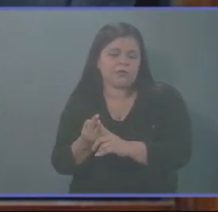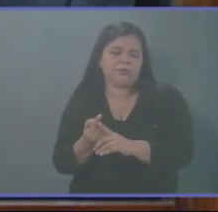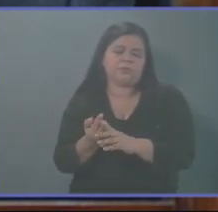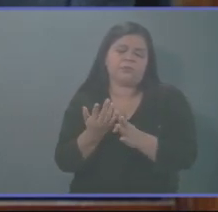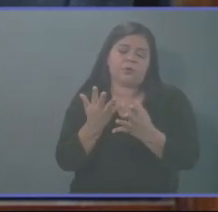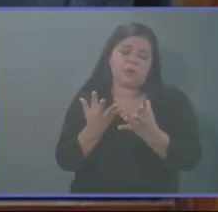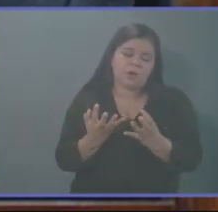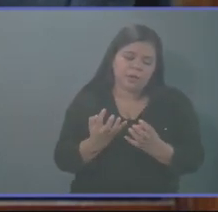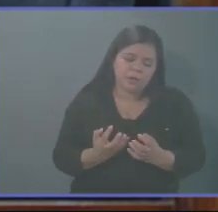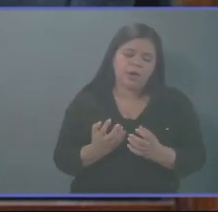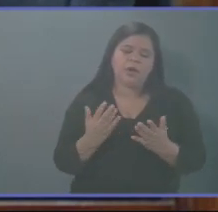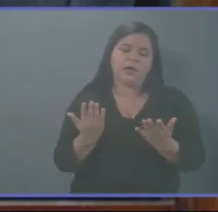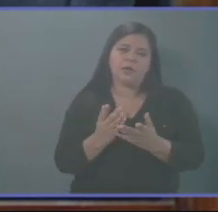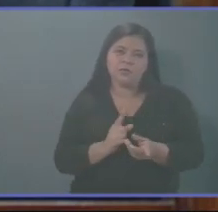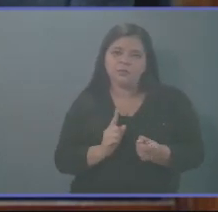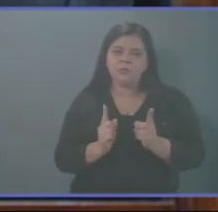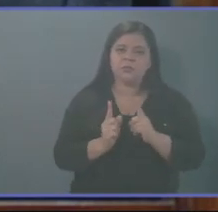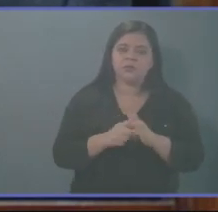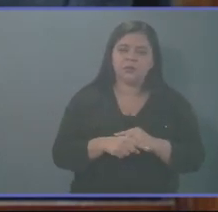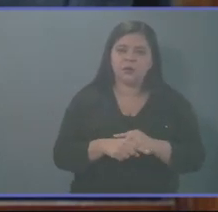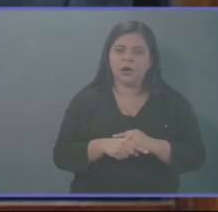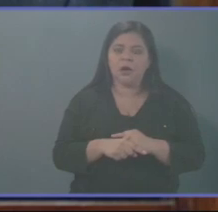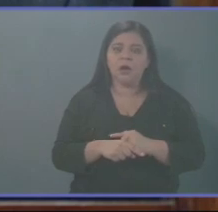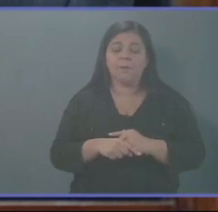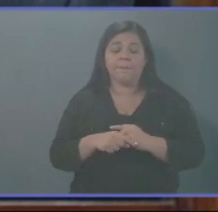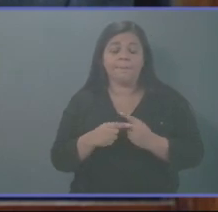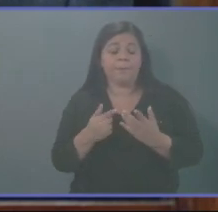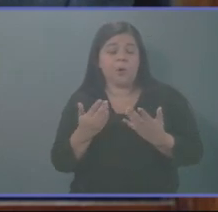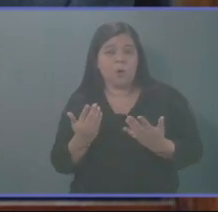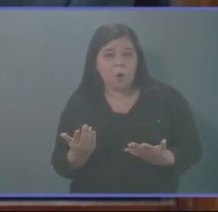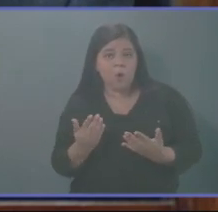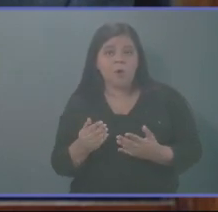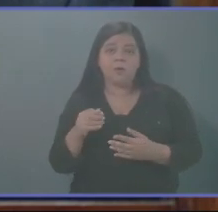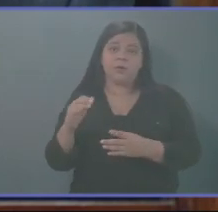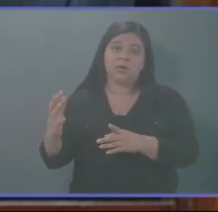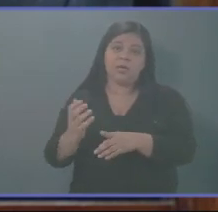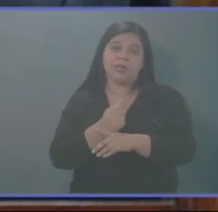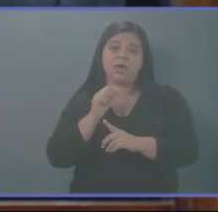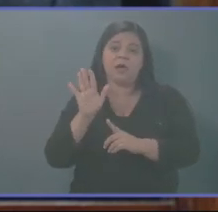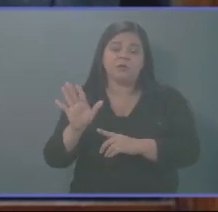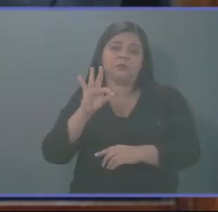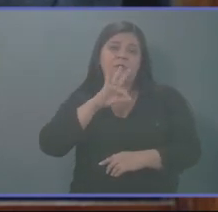alterar la composición que ha dado la voluntad popular o de privar de las mismas